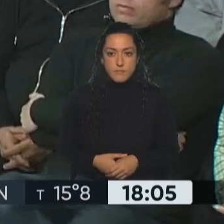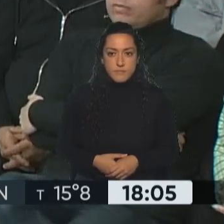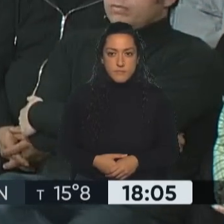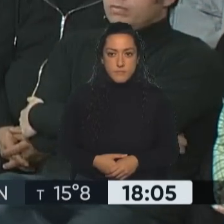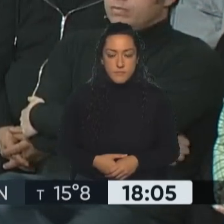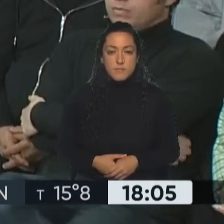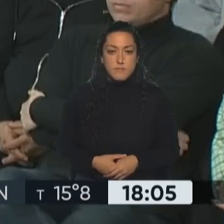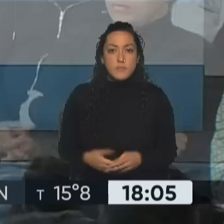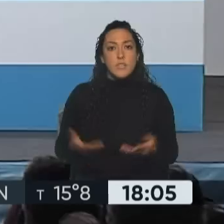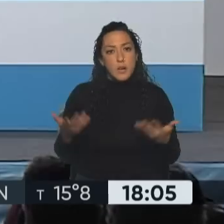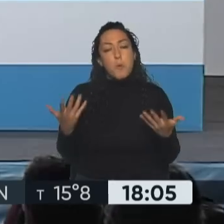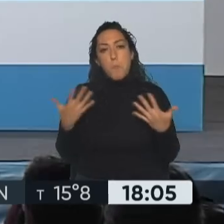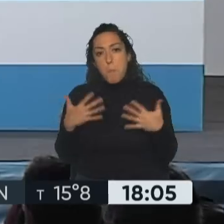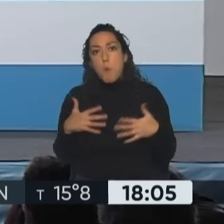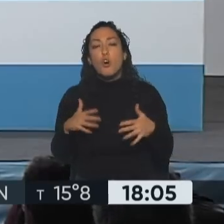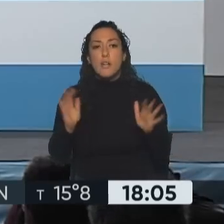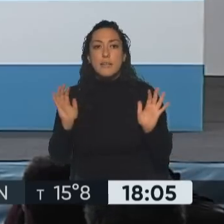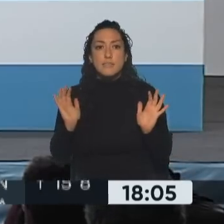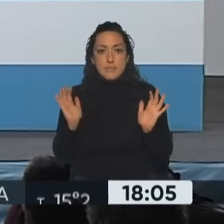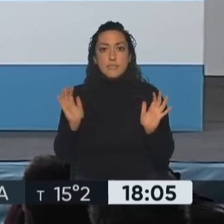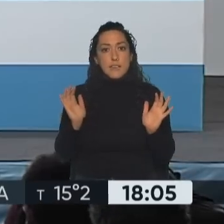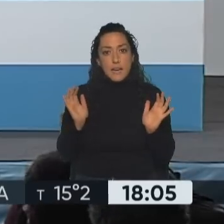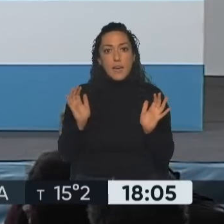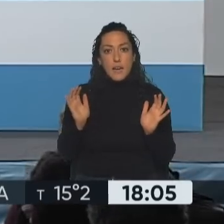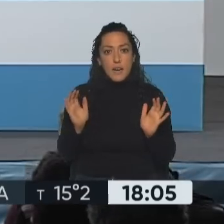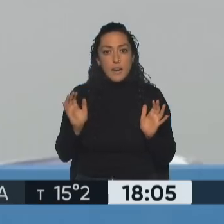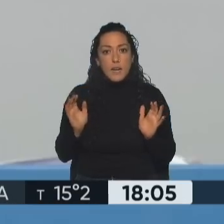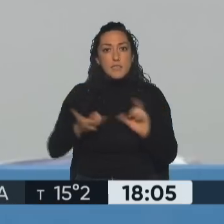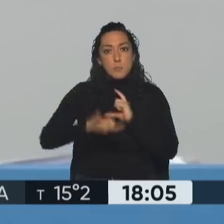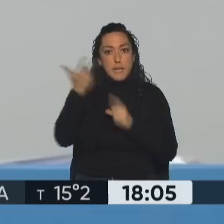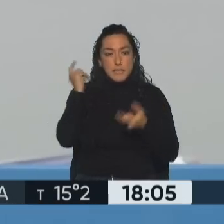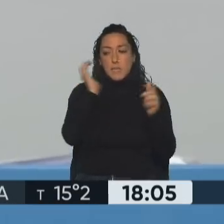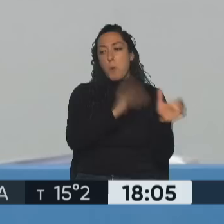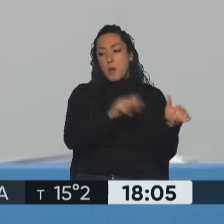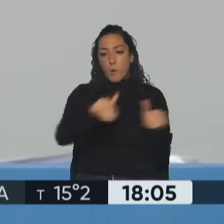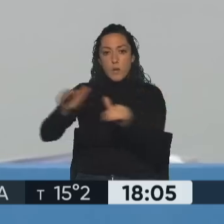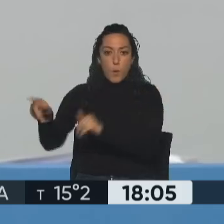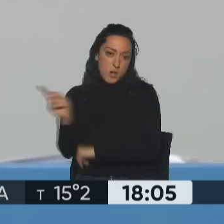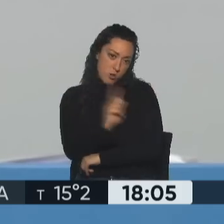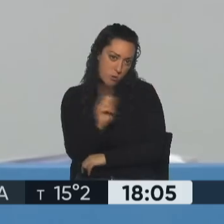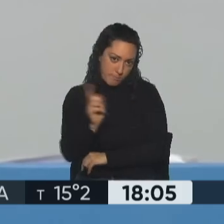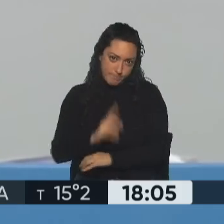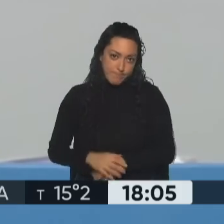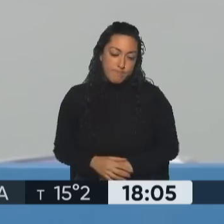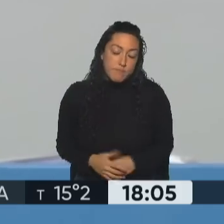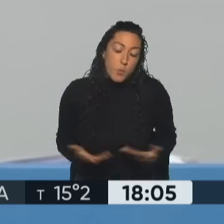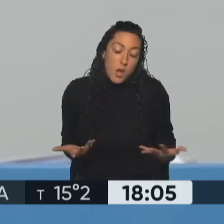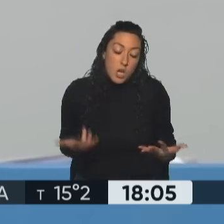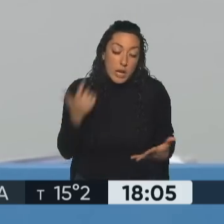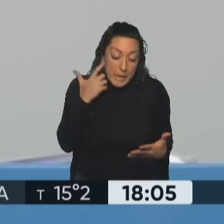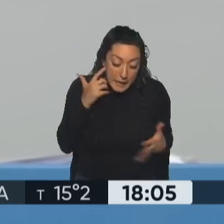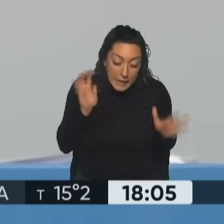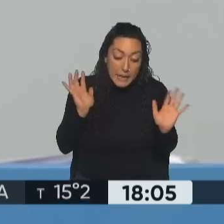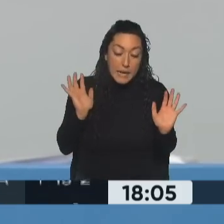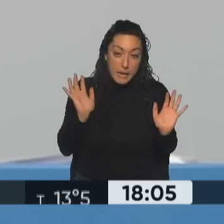Es muy posible que entonces no se tengan las mismas vivencias. Pero bueno, creo que